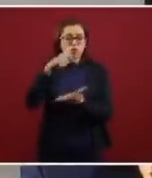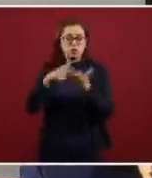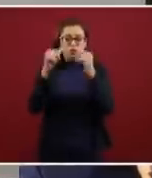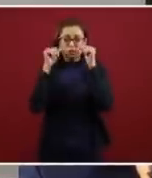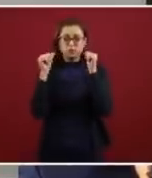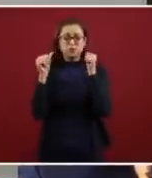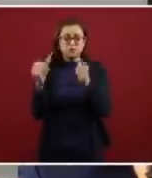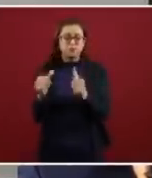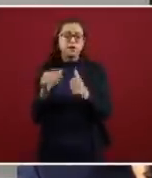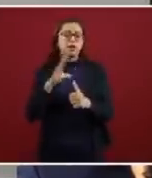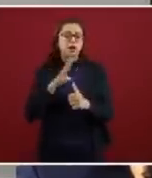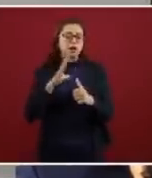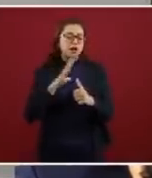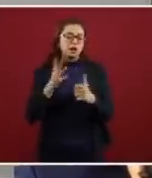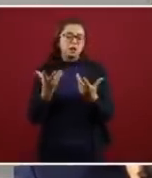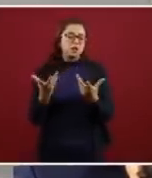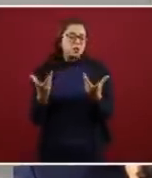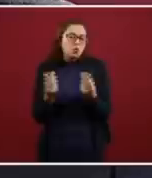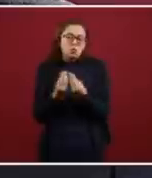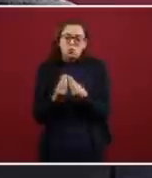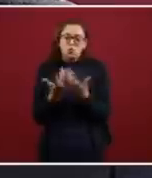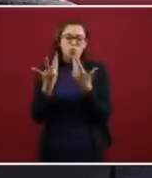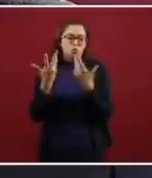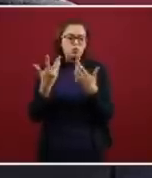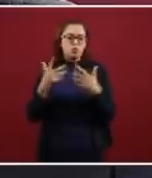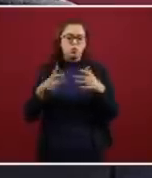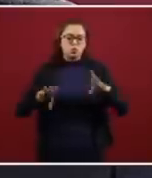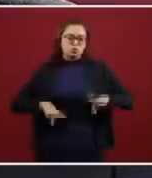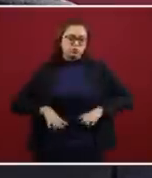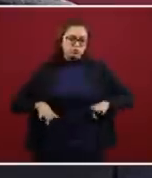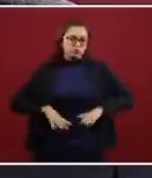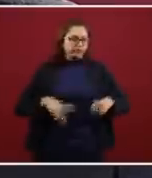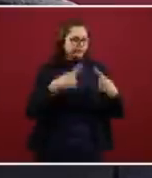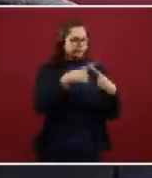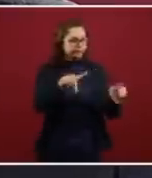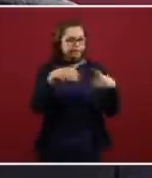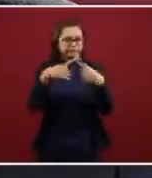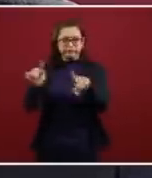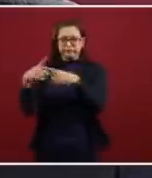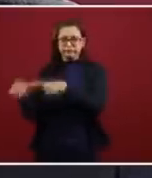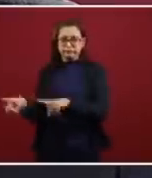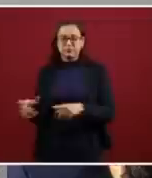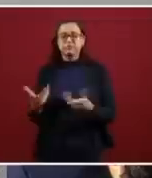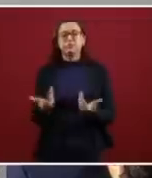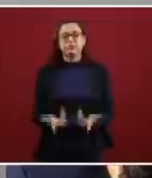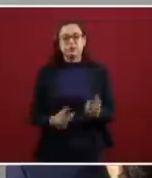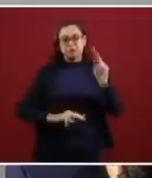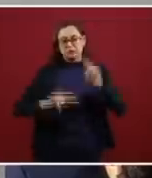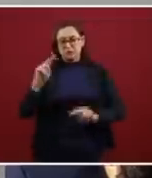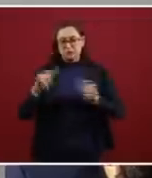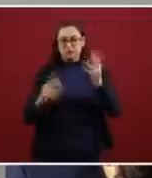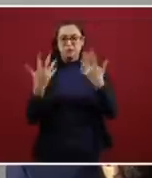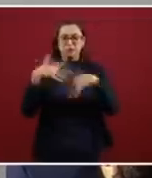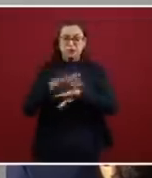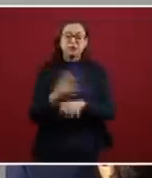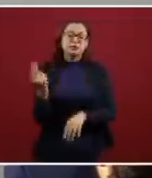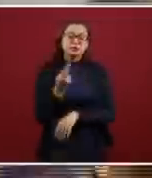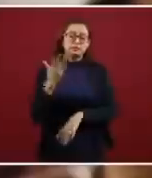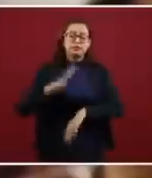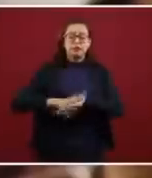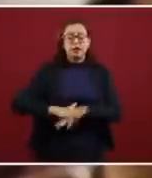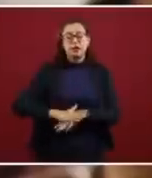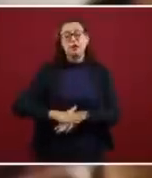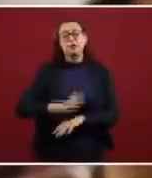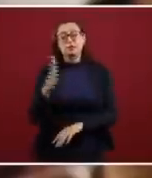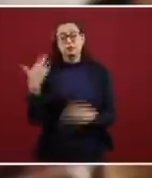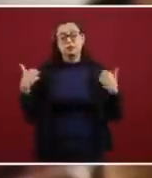son multigrado. Entonces, como tienen muchas capacidades diferentes, pues sí necesitan más profesores capacitados